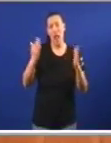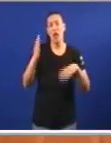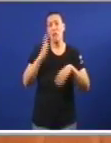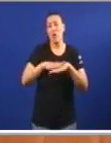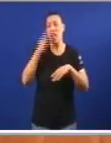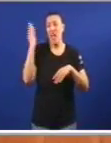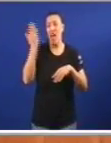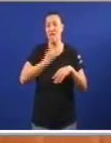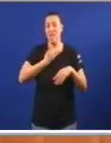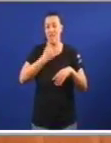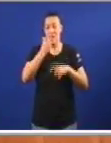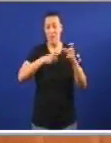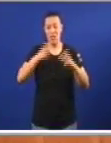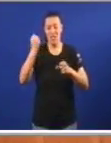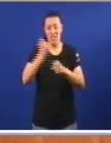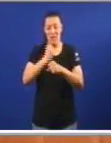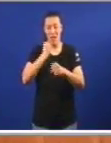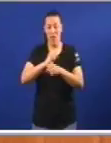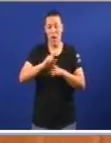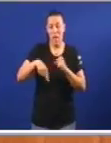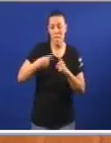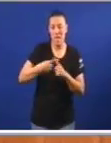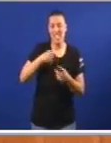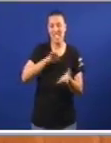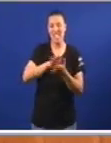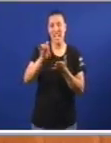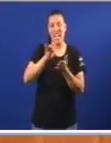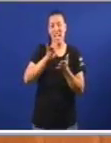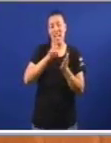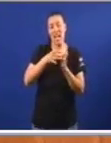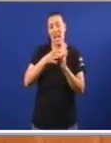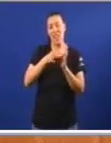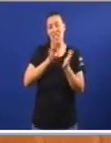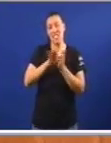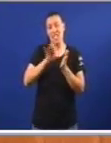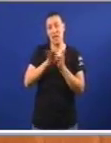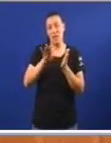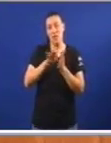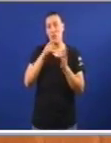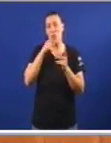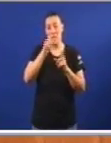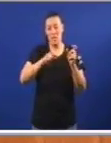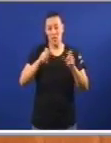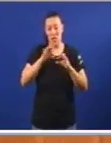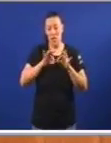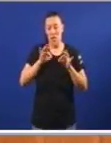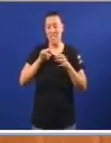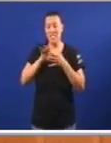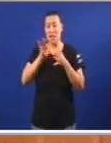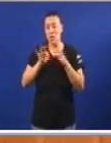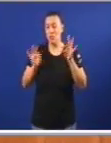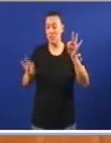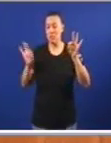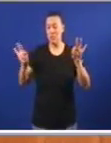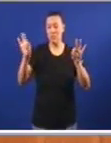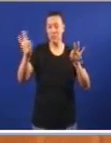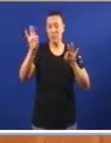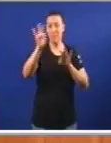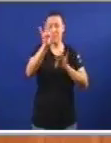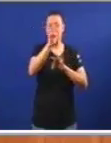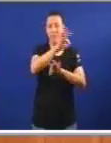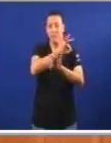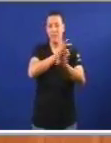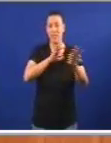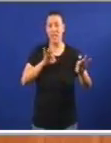traballadoras, senón, como xa temos dito, a propia calidade dos servizos sanitarios. As persoas se van movendo dun servizo a outro, van mudando de servizo e, polo